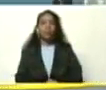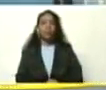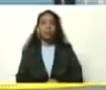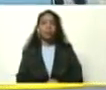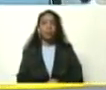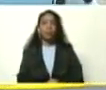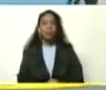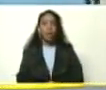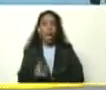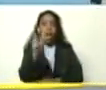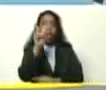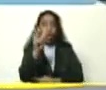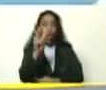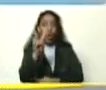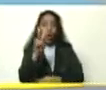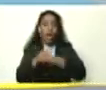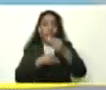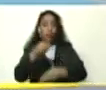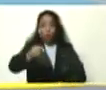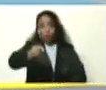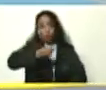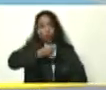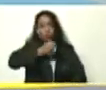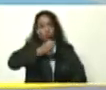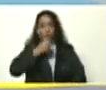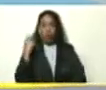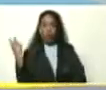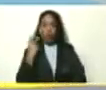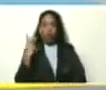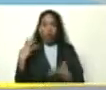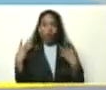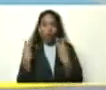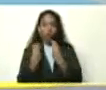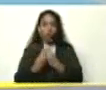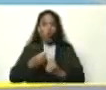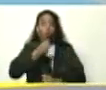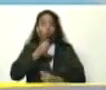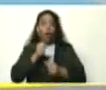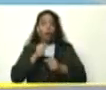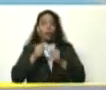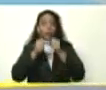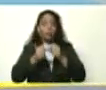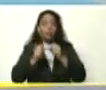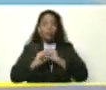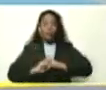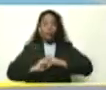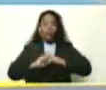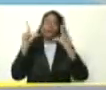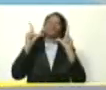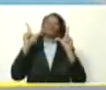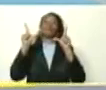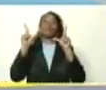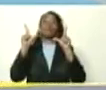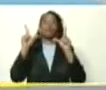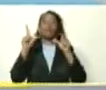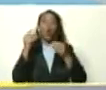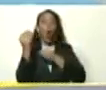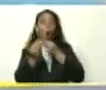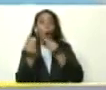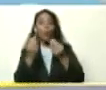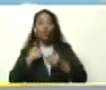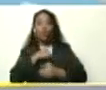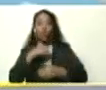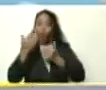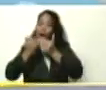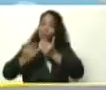Y los dos quedamos, la rueda de prensa que dimos, los dos quedamos impresionados cómo hemos